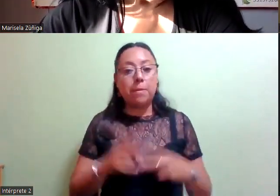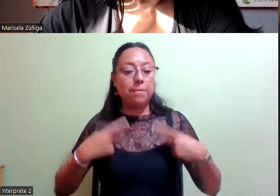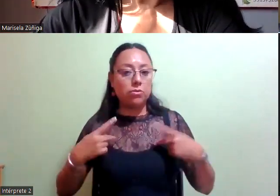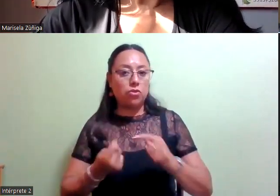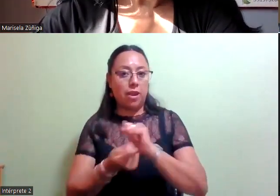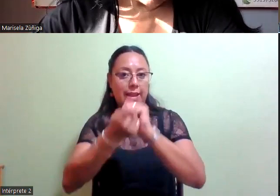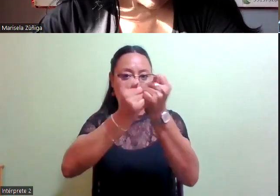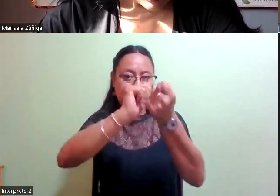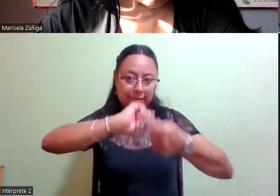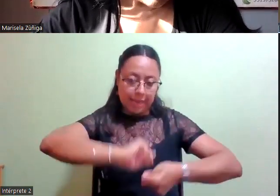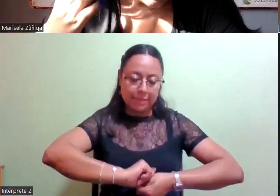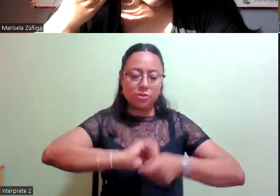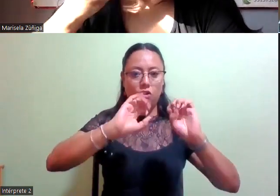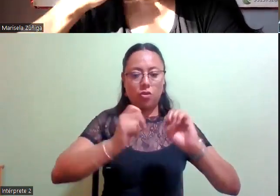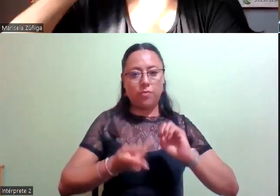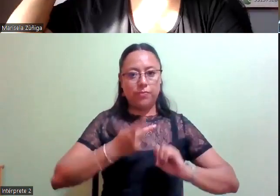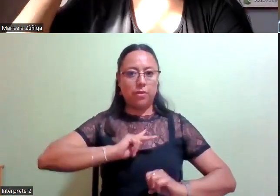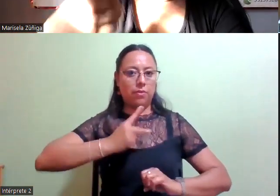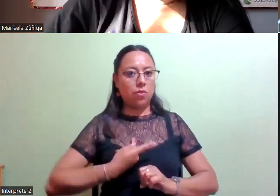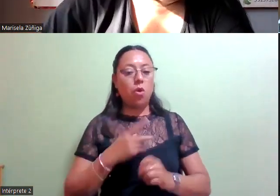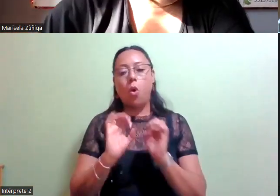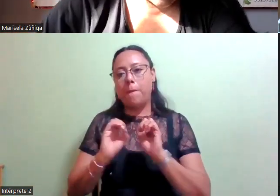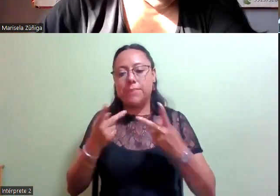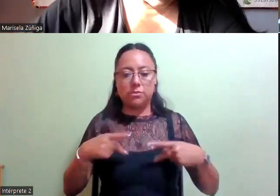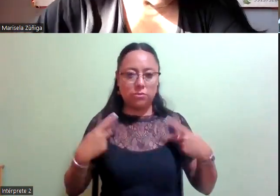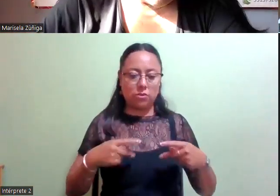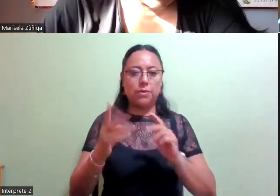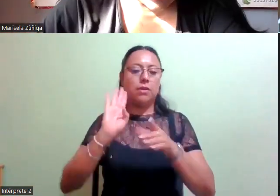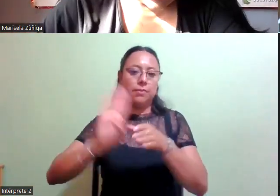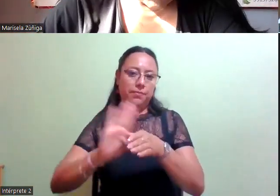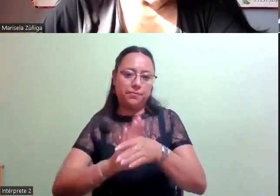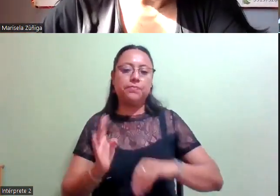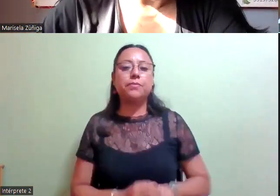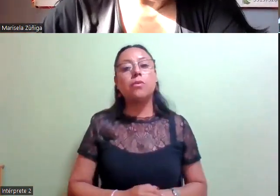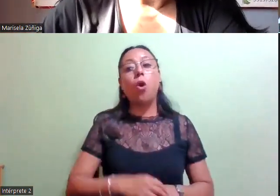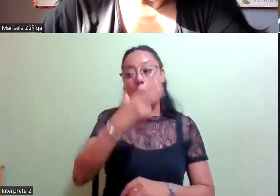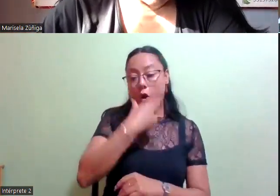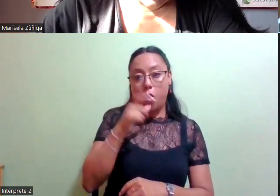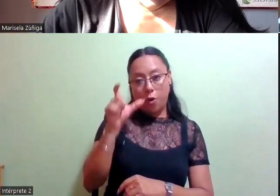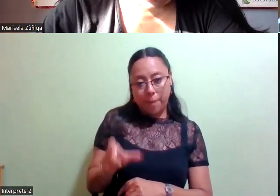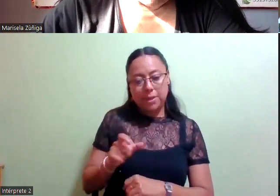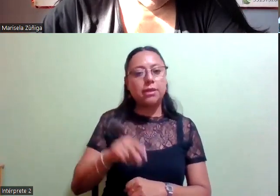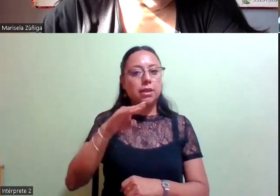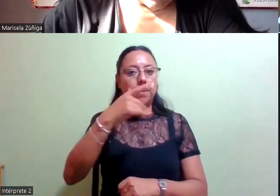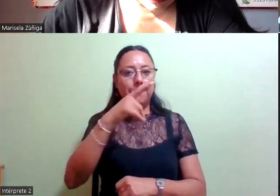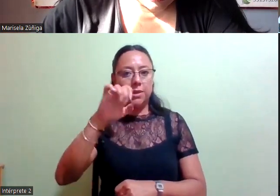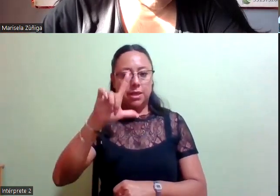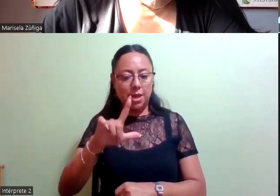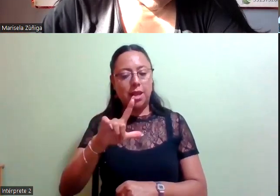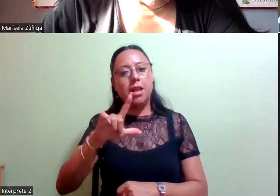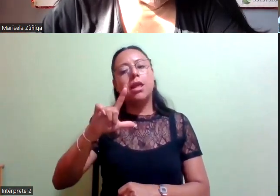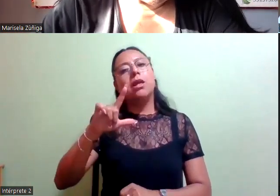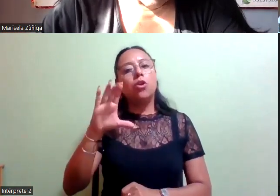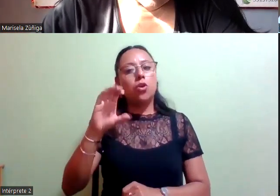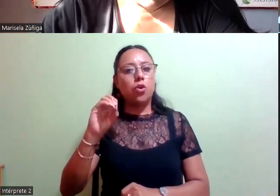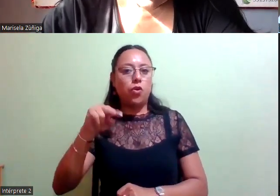migrantes. En la categoría hombre, nuestro galardonado es Miguel Concha Malo, entrega póstuma.